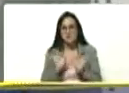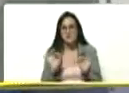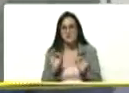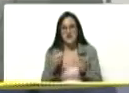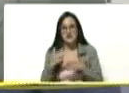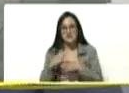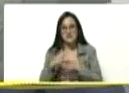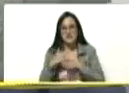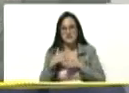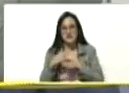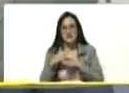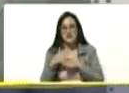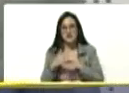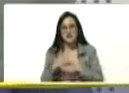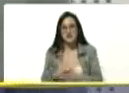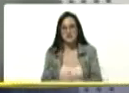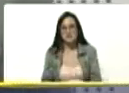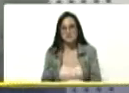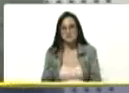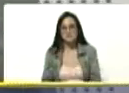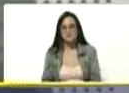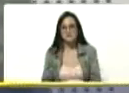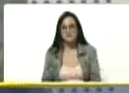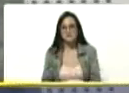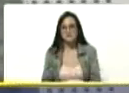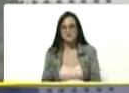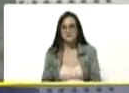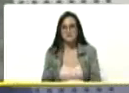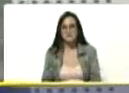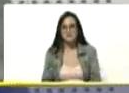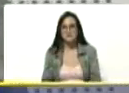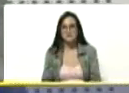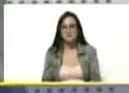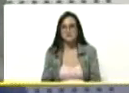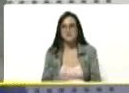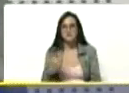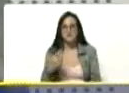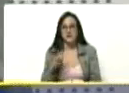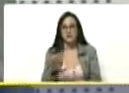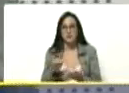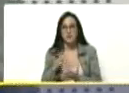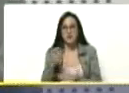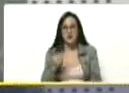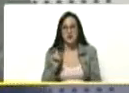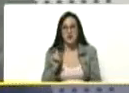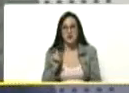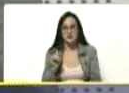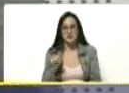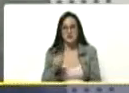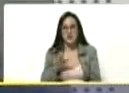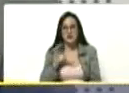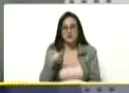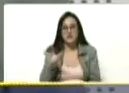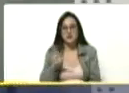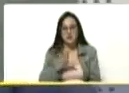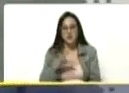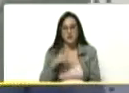diferenciado, given our unique challenges as small islands, dados los retos excepcionales que enfrentamos como estados